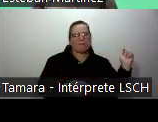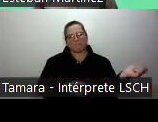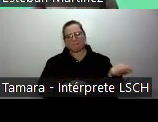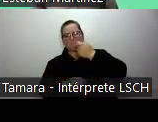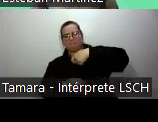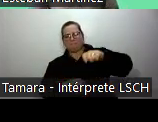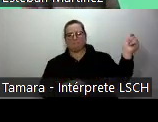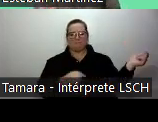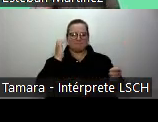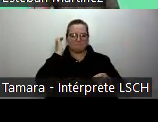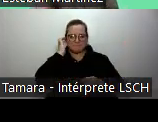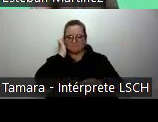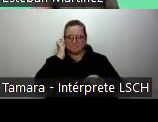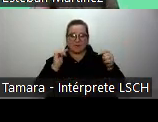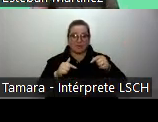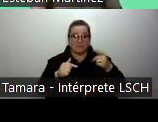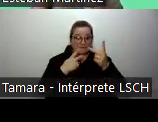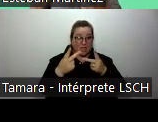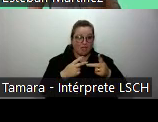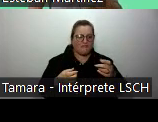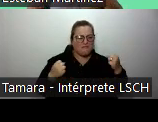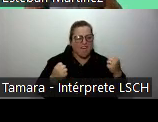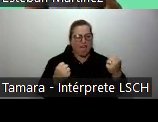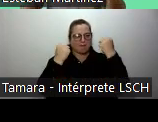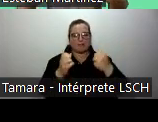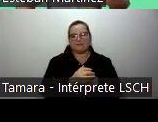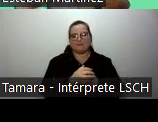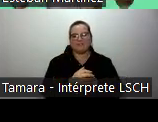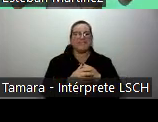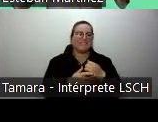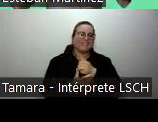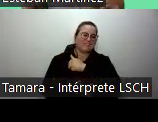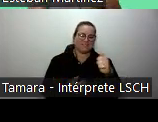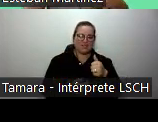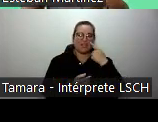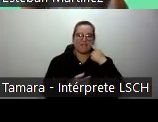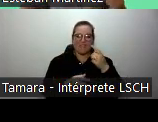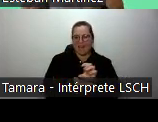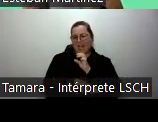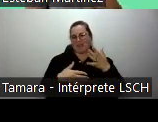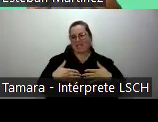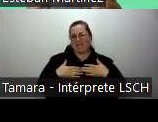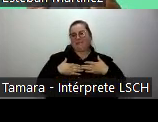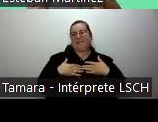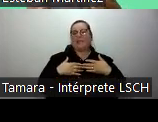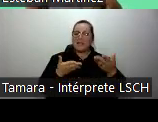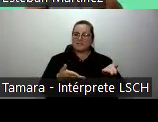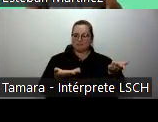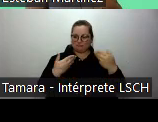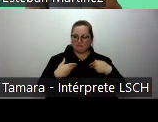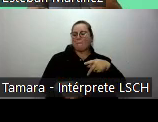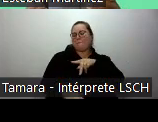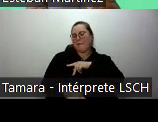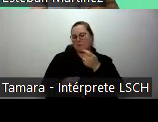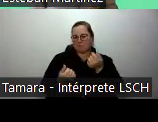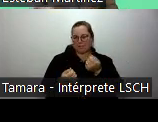de Alcaraz con Nico jarry hoy si uno puede decir vamos eh cada vez y eso como que te da esa energía Esa es la recompensa eh estrictamente